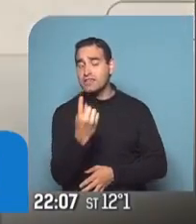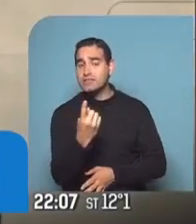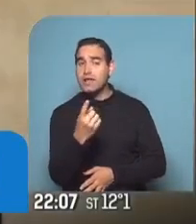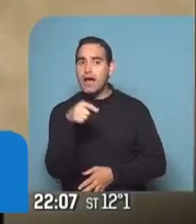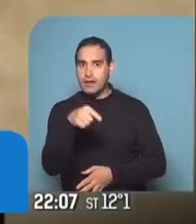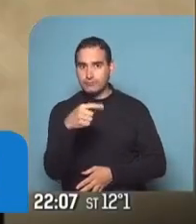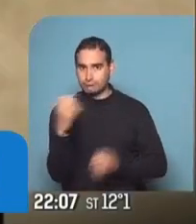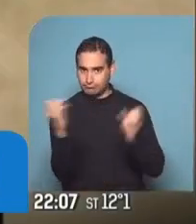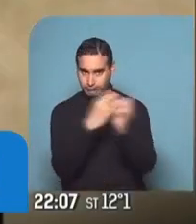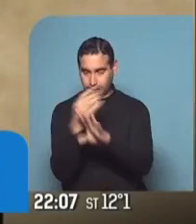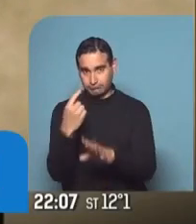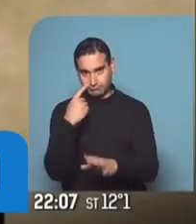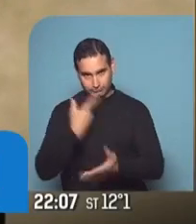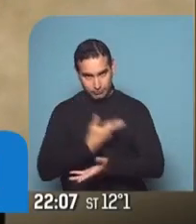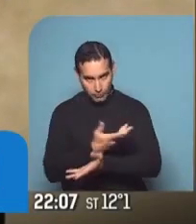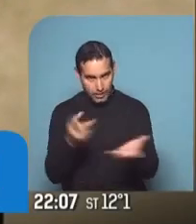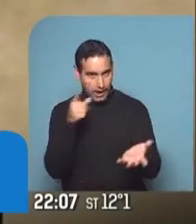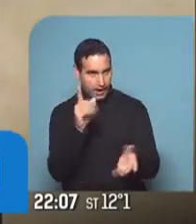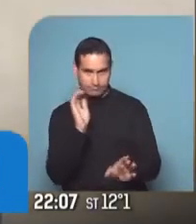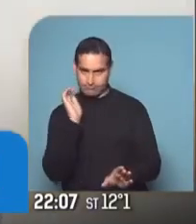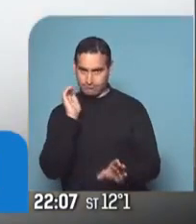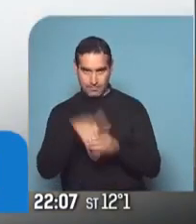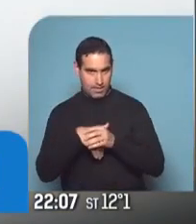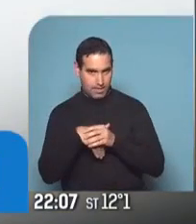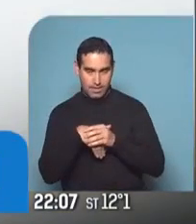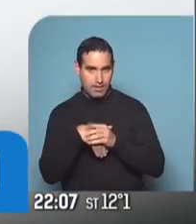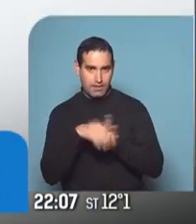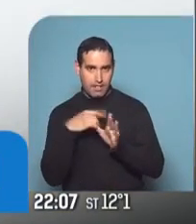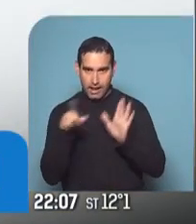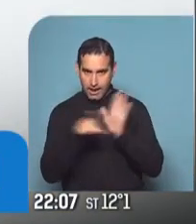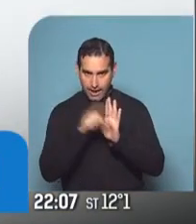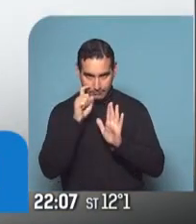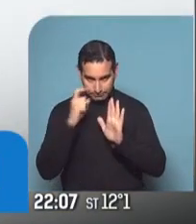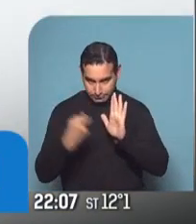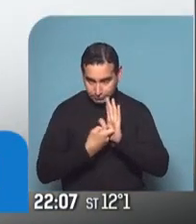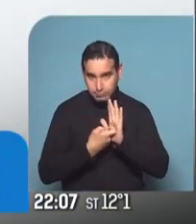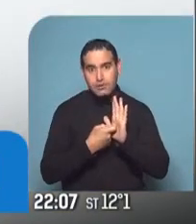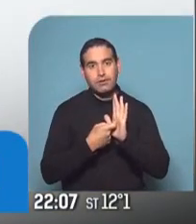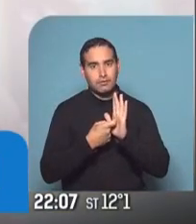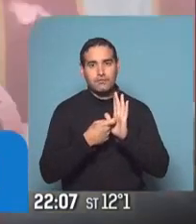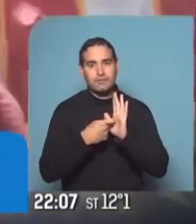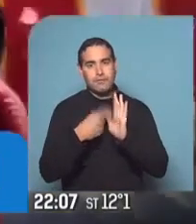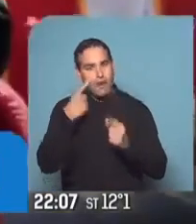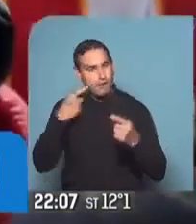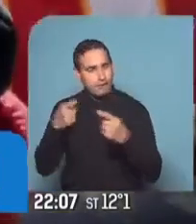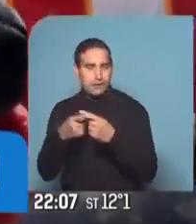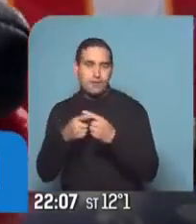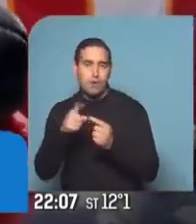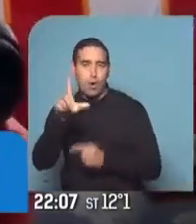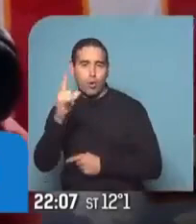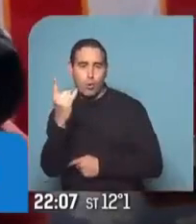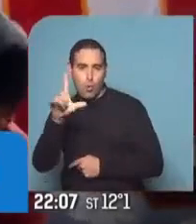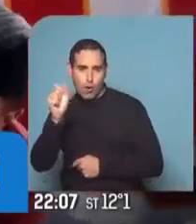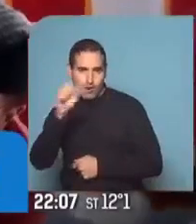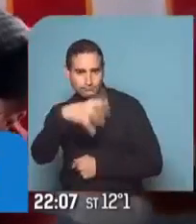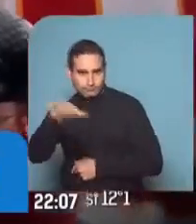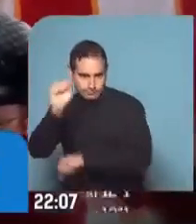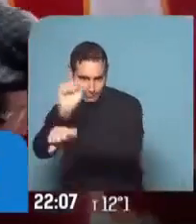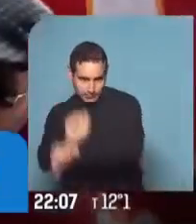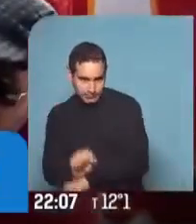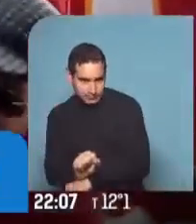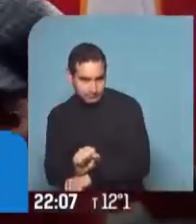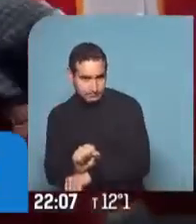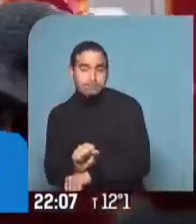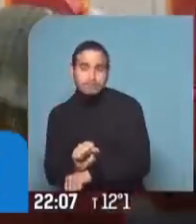se evidencia su intervención inconstitucional en el proceso que llevó al expresidente Lula da Silva a la cárcel.